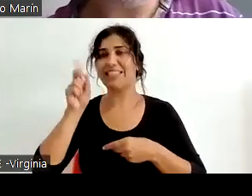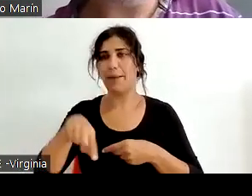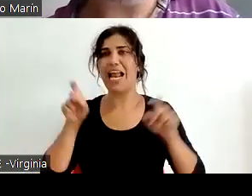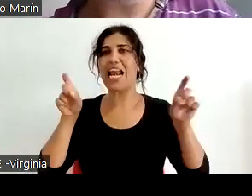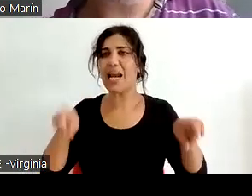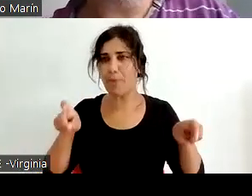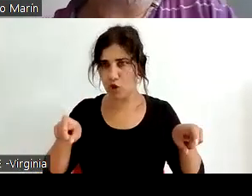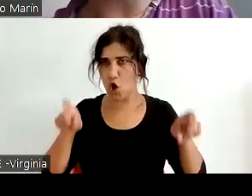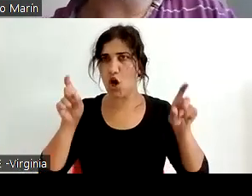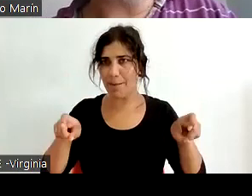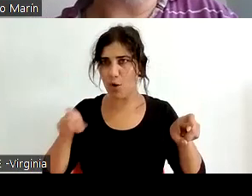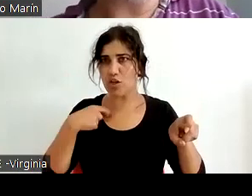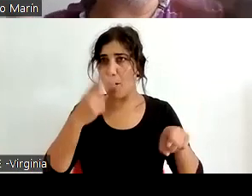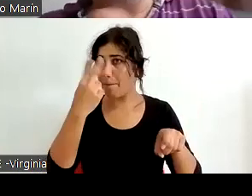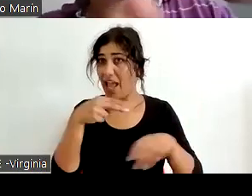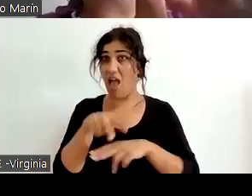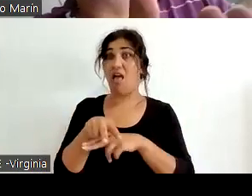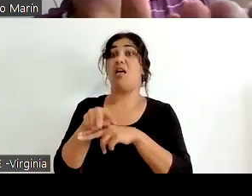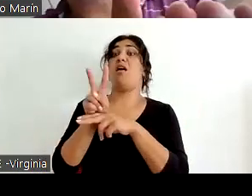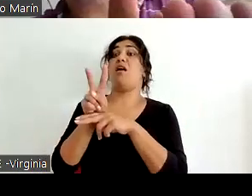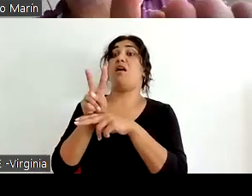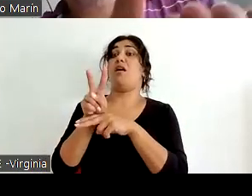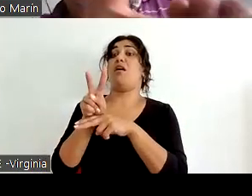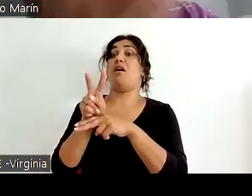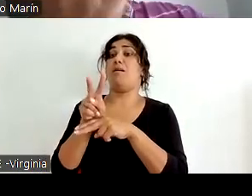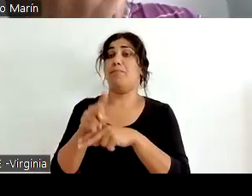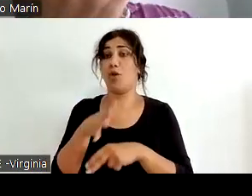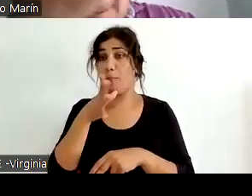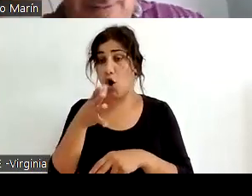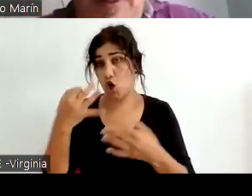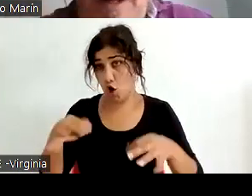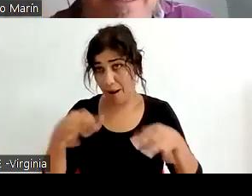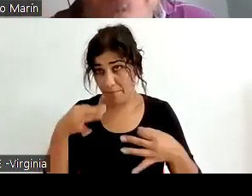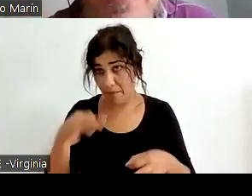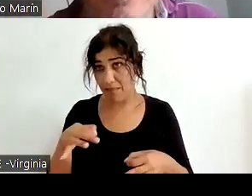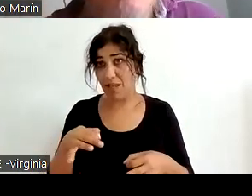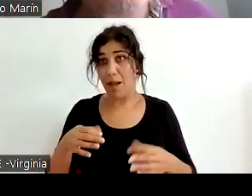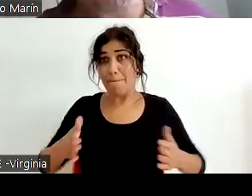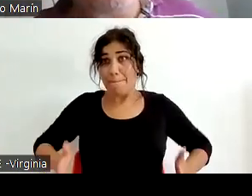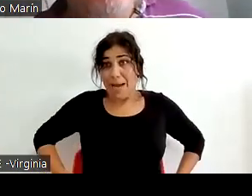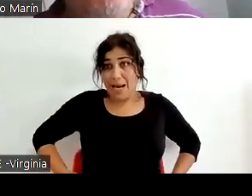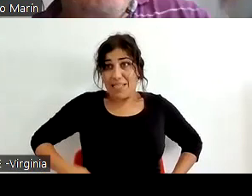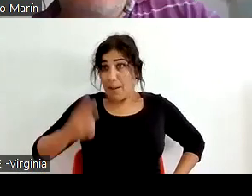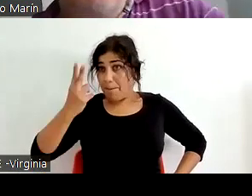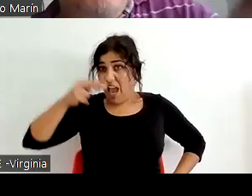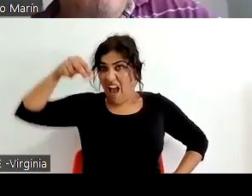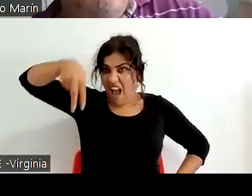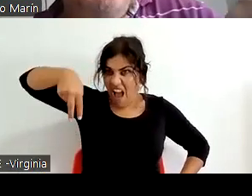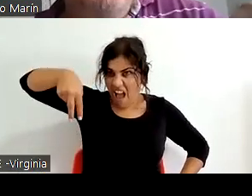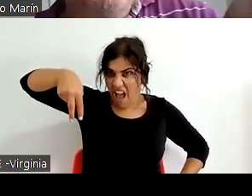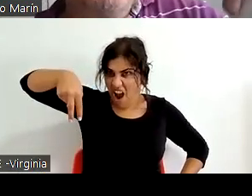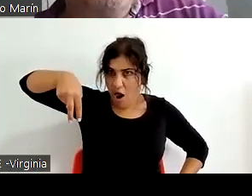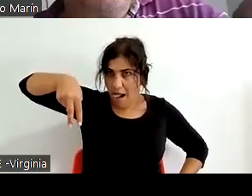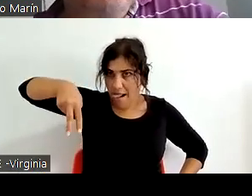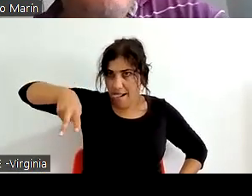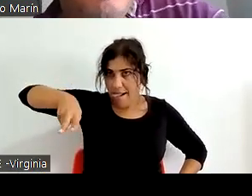para evitar, pensar que es una zona que queda por debajo de la zona pélvica, por lo tanto, por